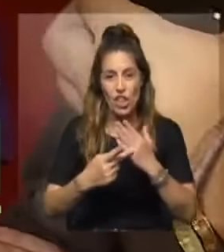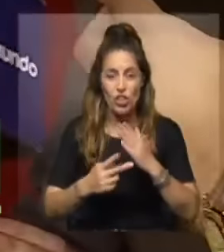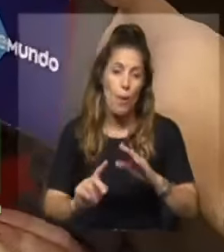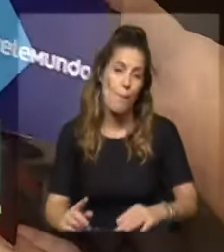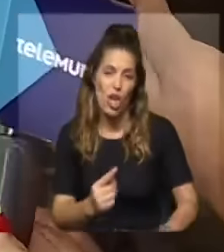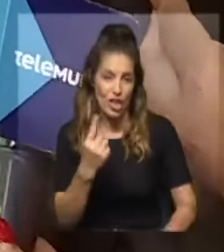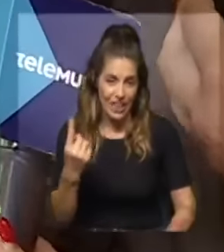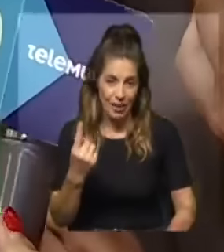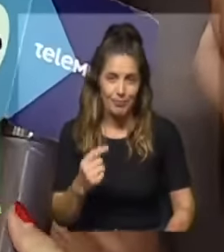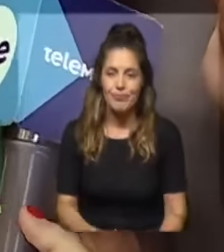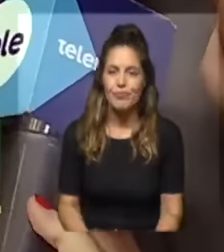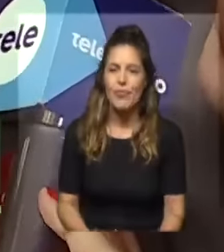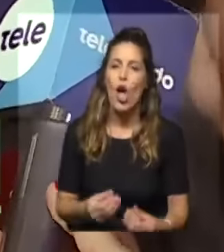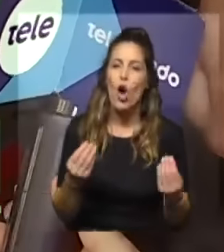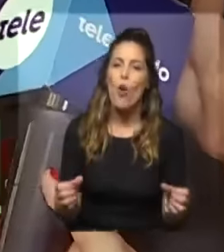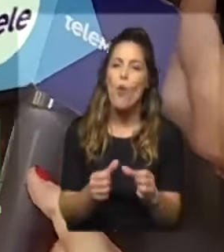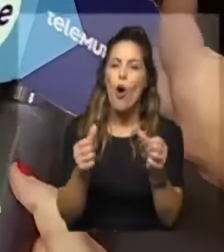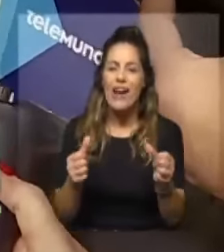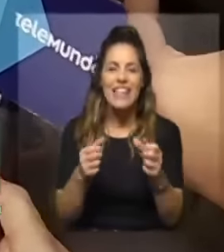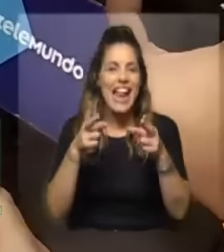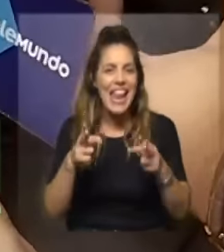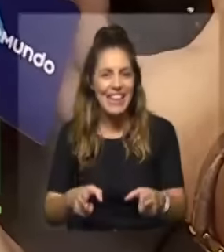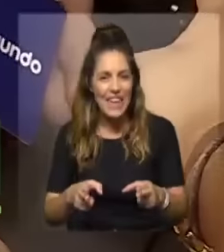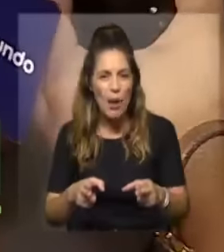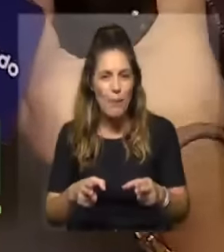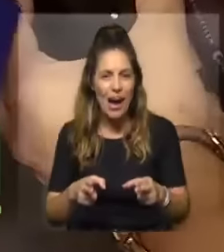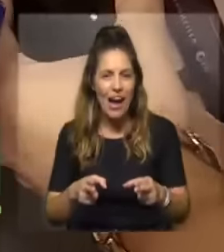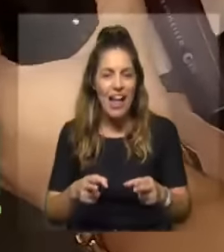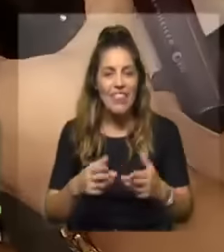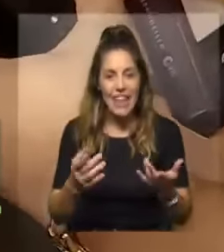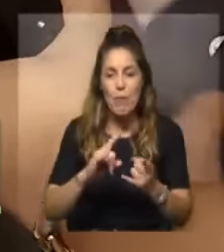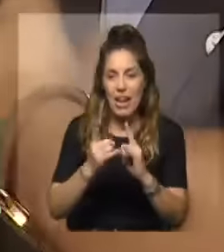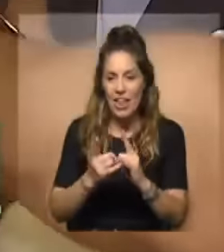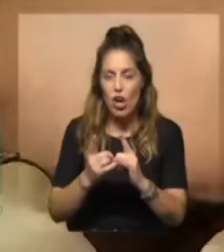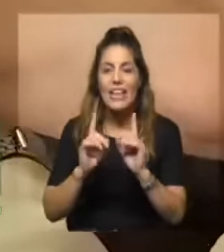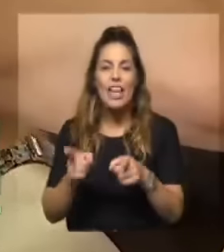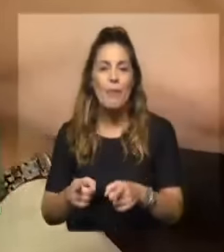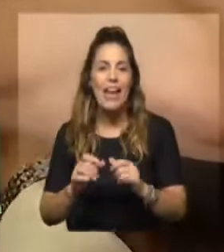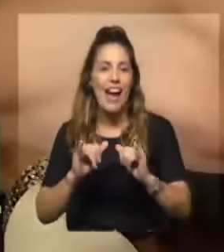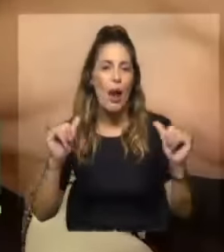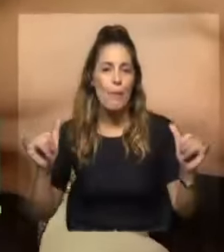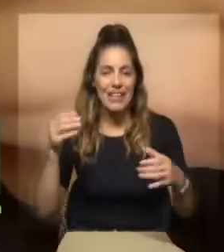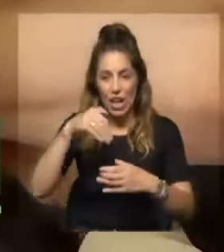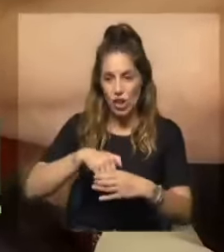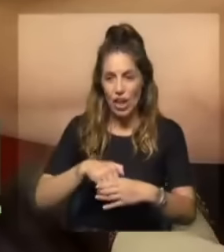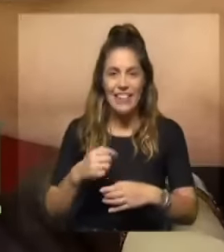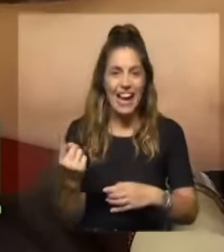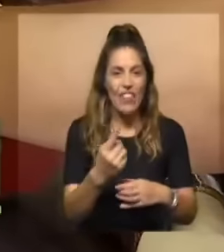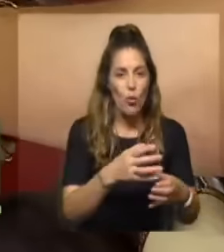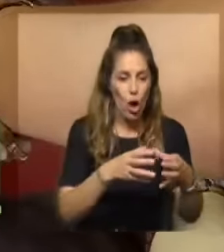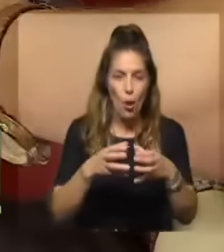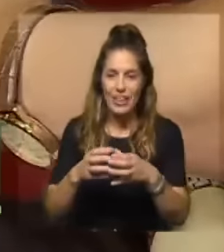Cómo conviven en ese caso la etapa legislativa y la campaña electoral que van a tener todos los partidos Bueno eso es algo